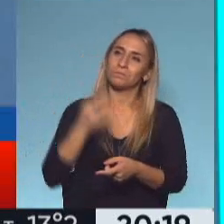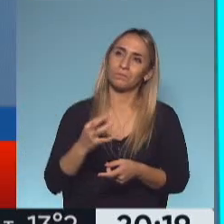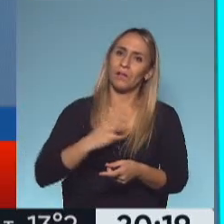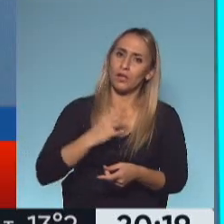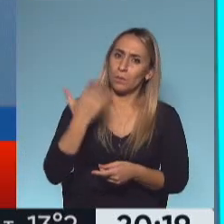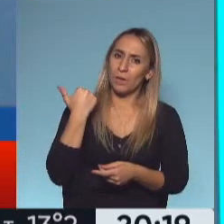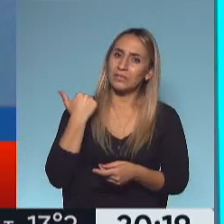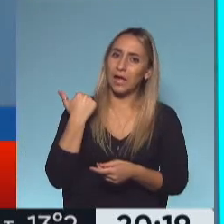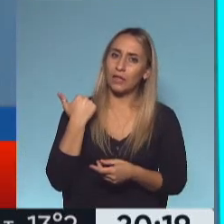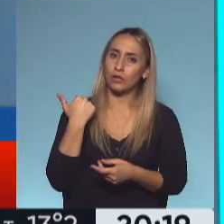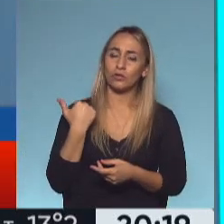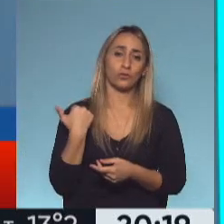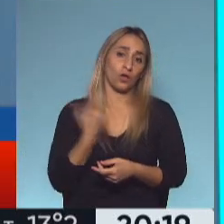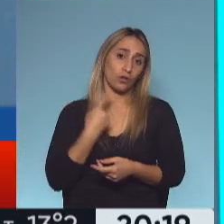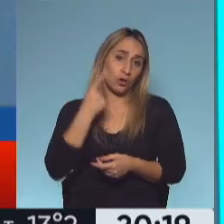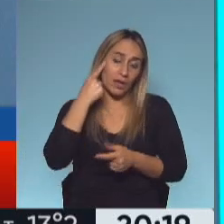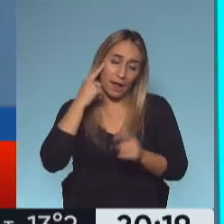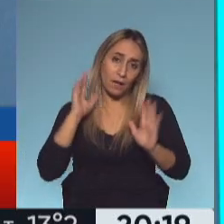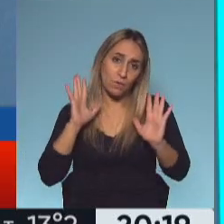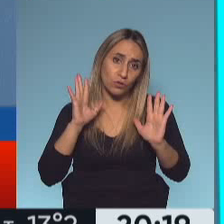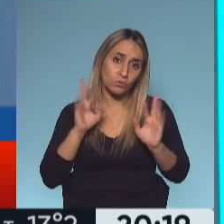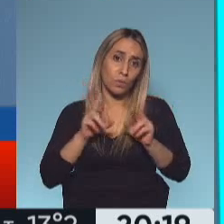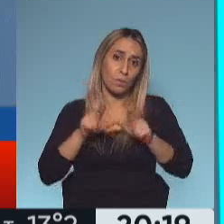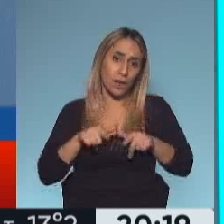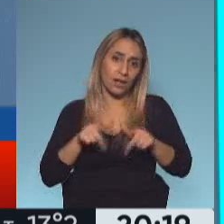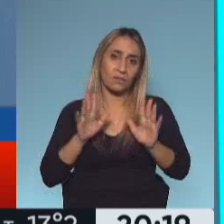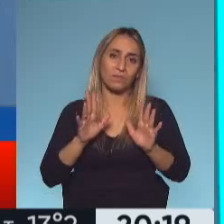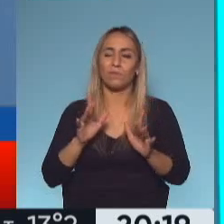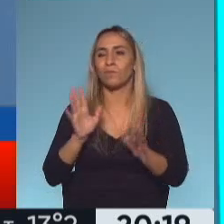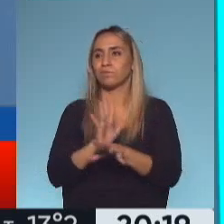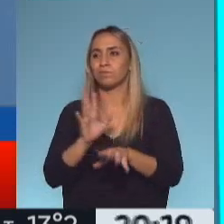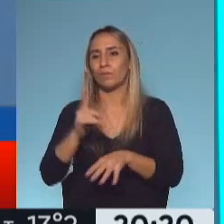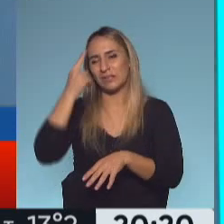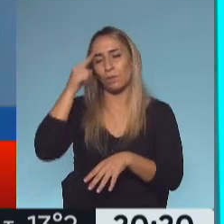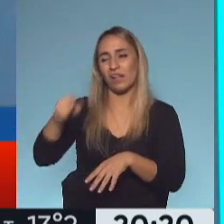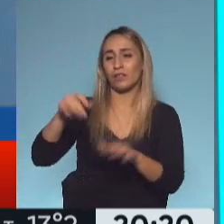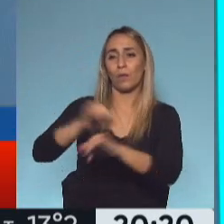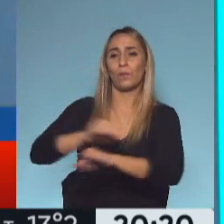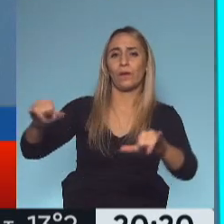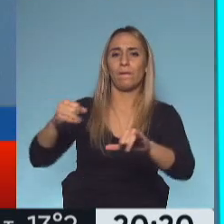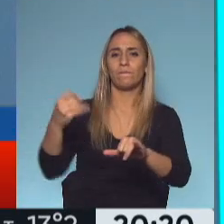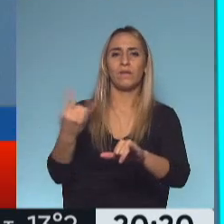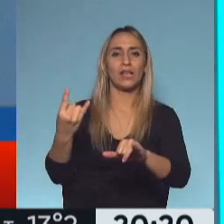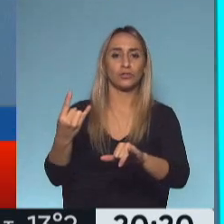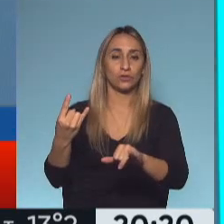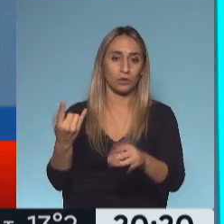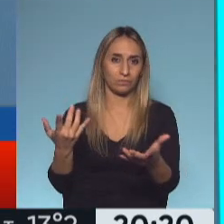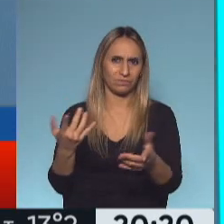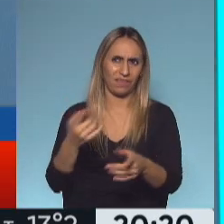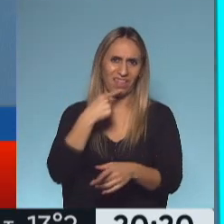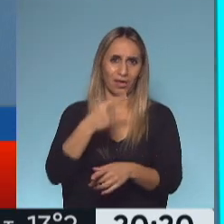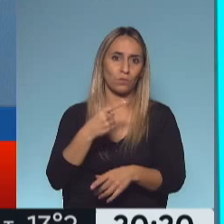la instalación de algo que nosotros lo consideramos una operación mediática, una noticia falsa, ¿no? Que era la idea de que había un éxodo